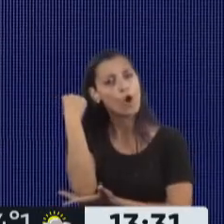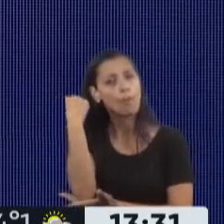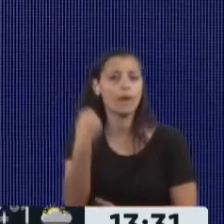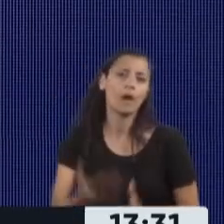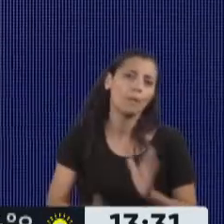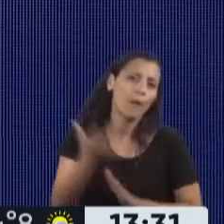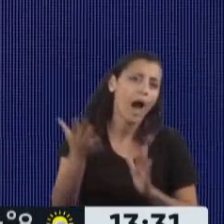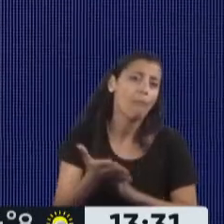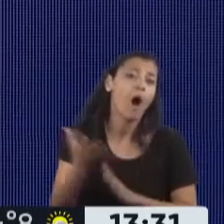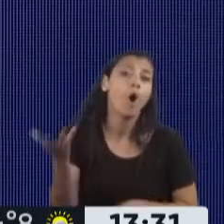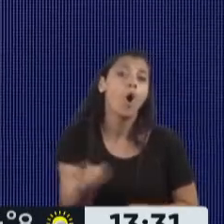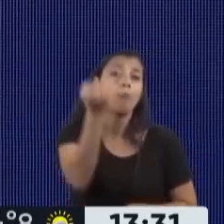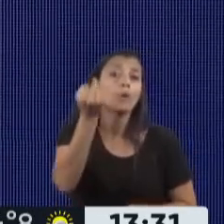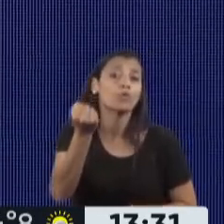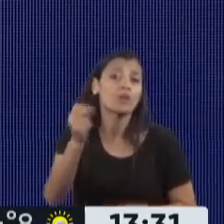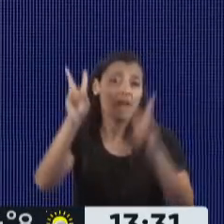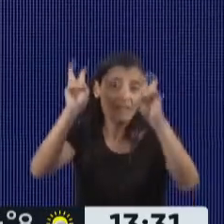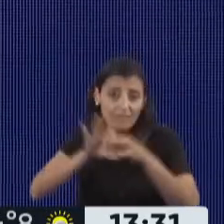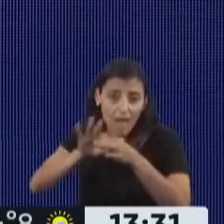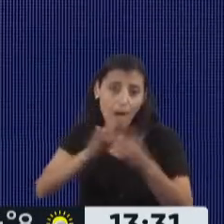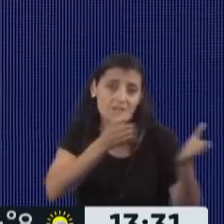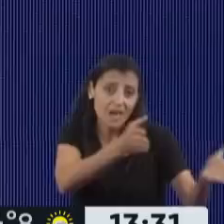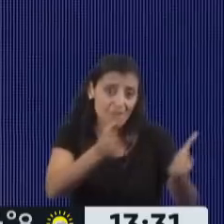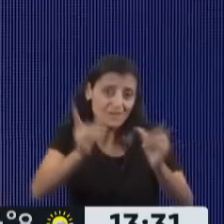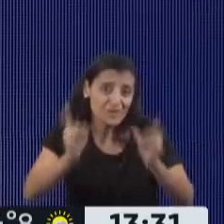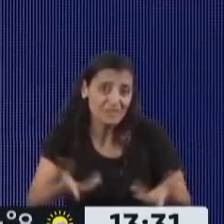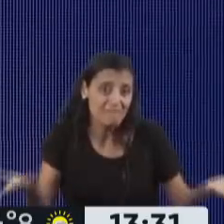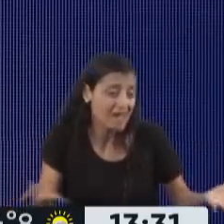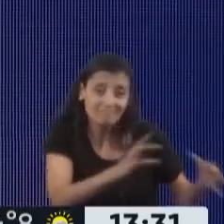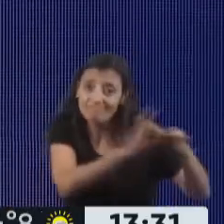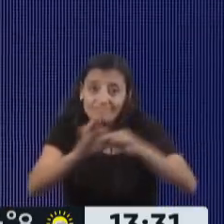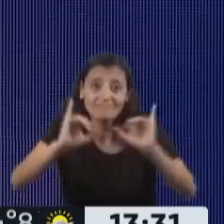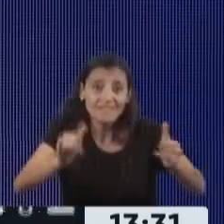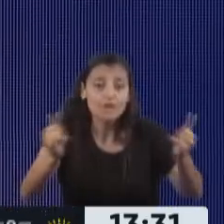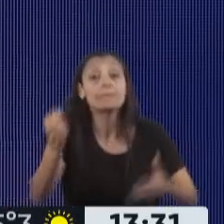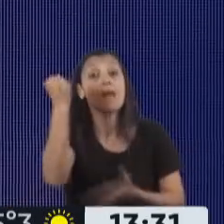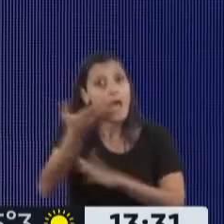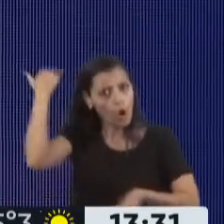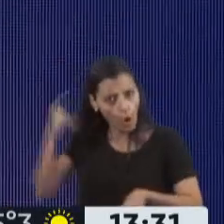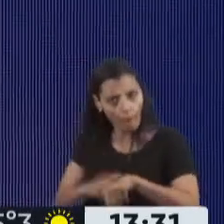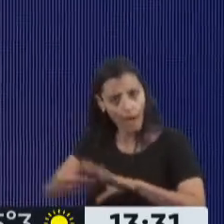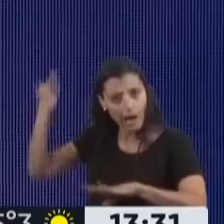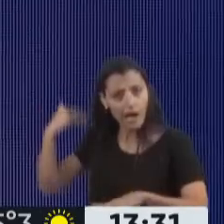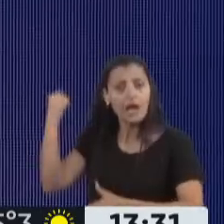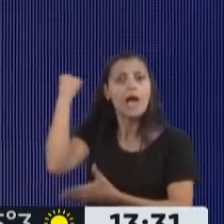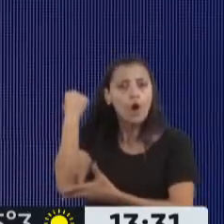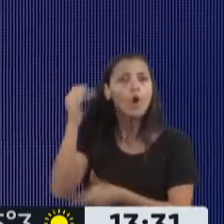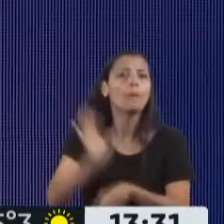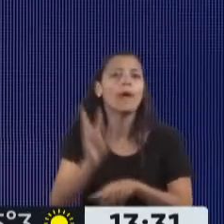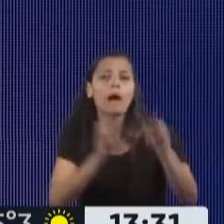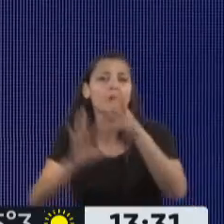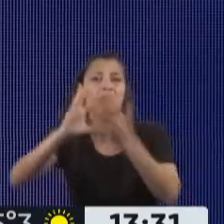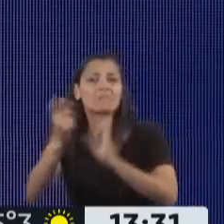oportunidades en materia de servicios. O sea, es más, en una economía que durante tanto tiempo se estuvo comiendo el